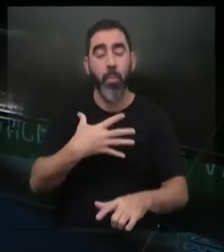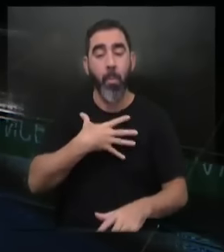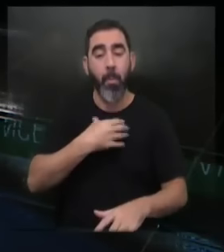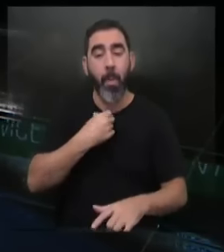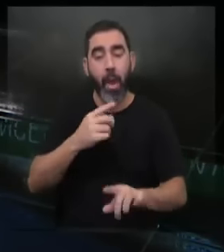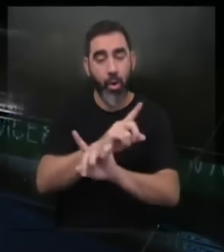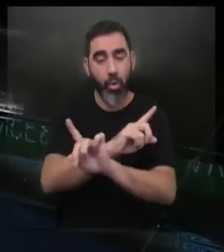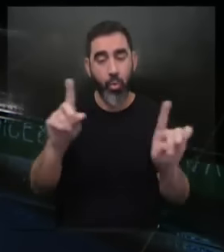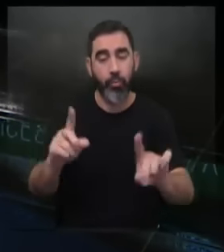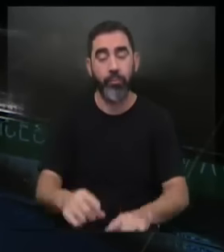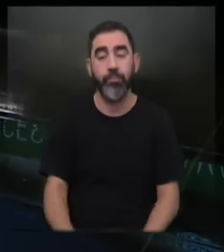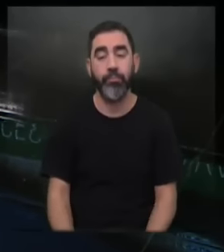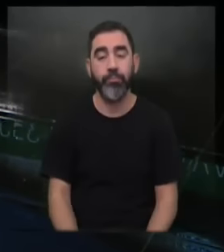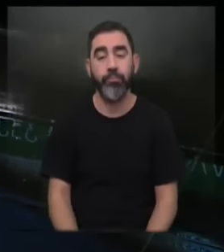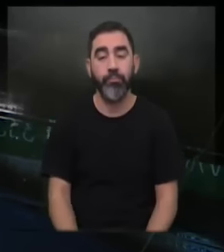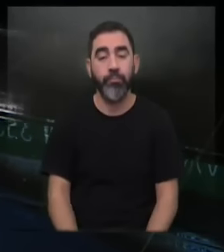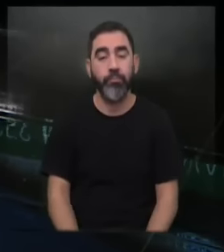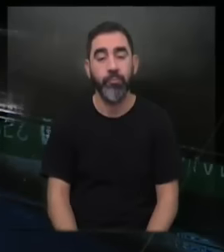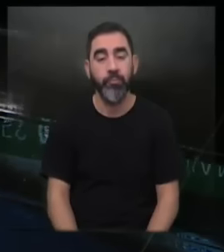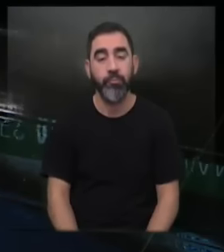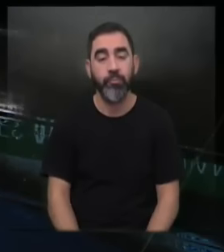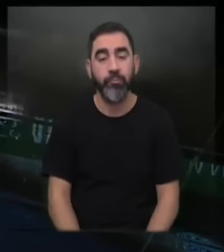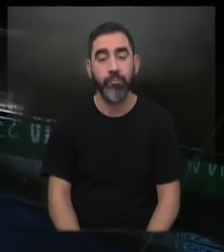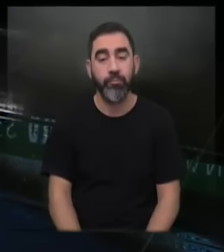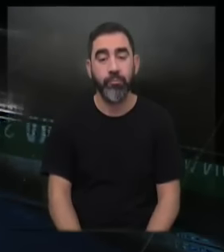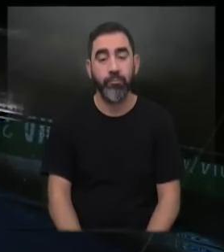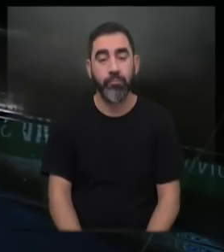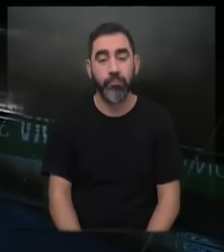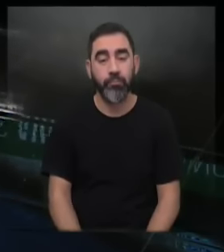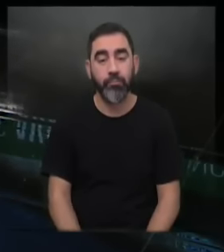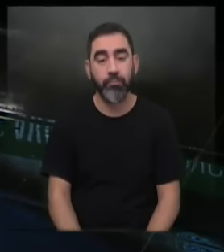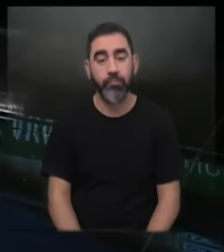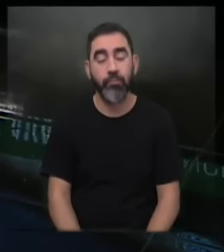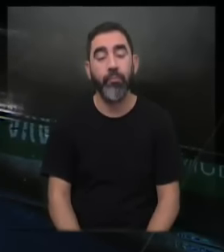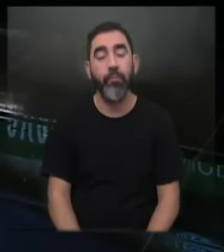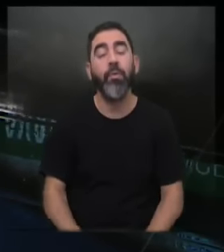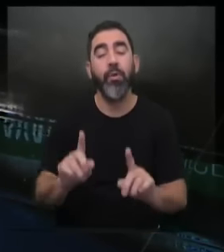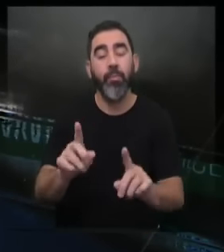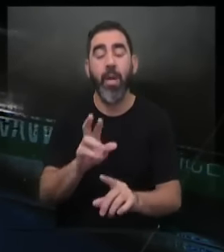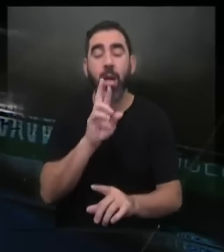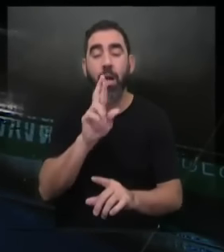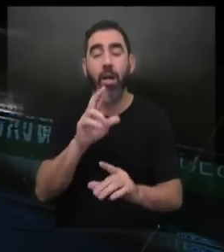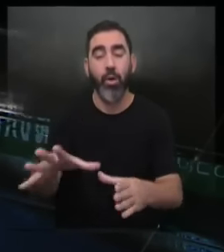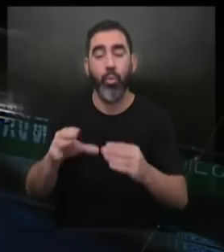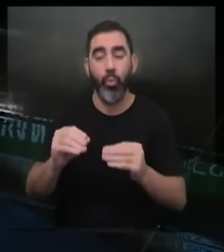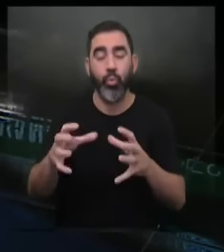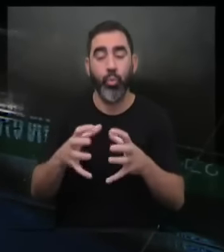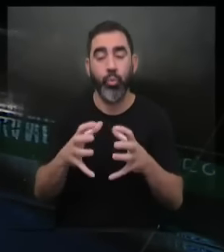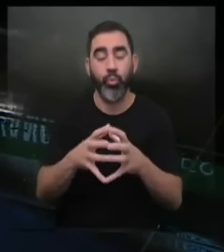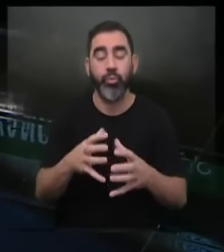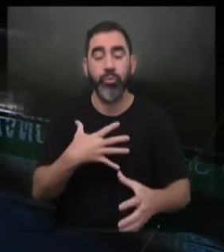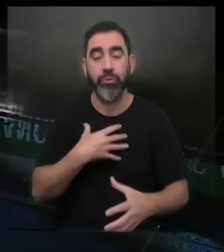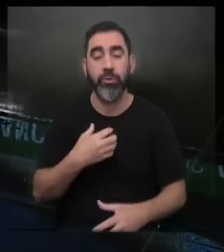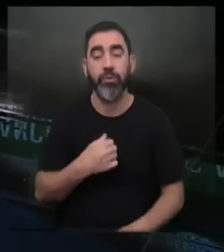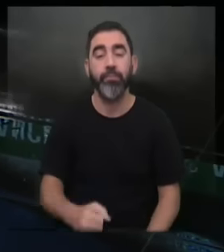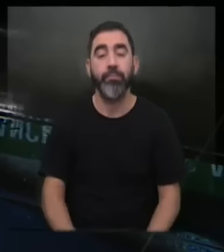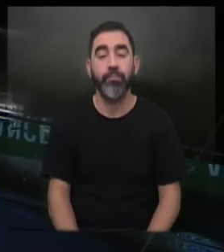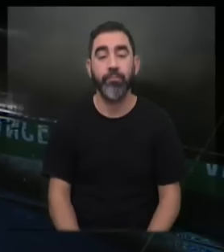el lema del partido Nacional además de presentarles por supuesto renuncia a la colectividad eh